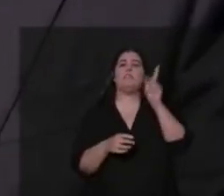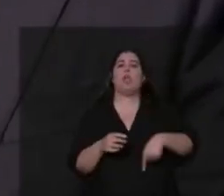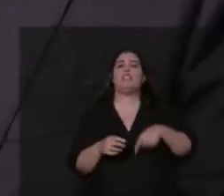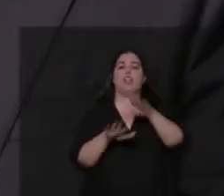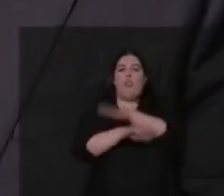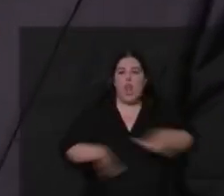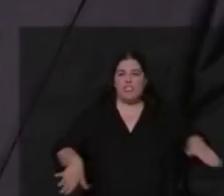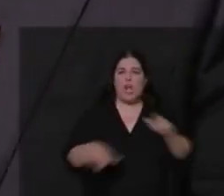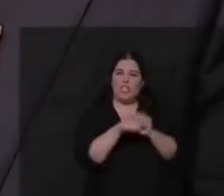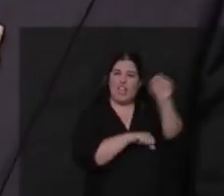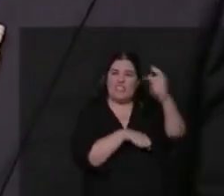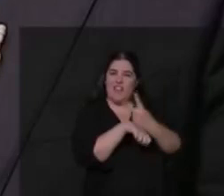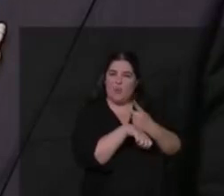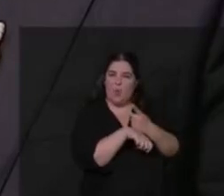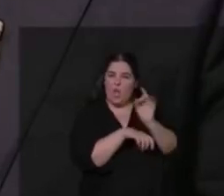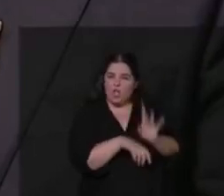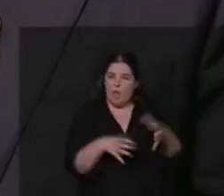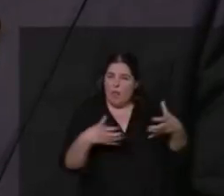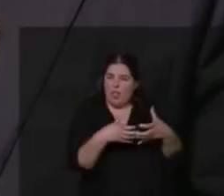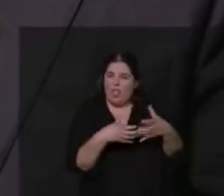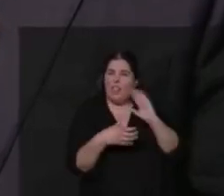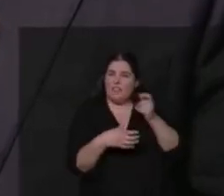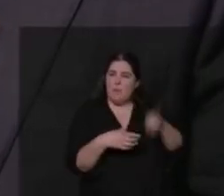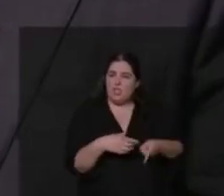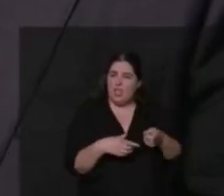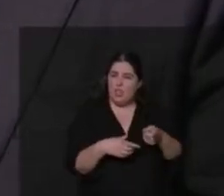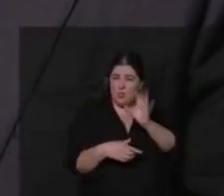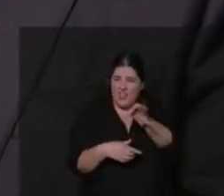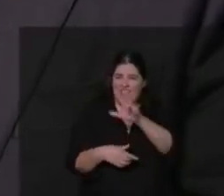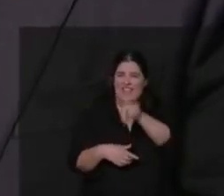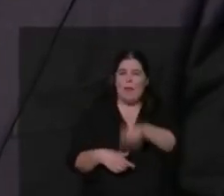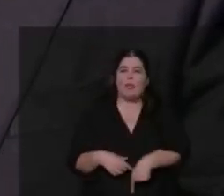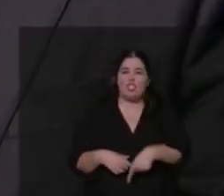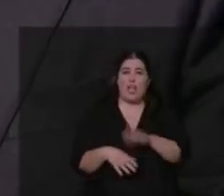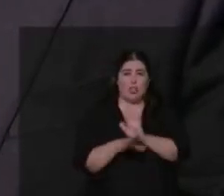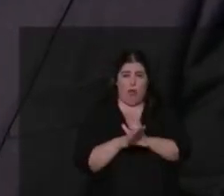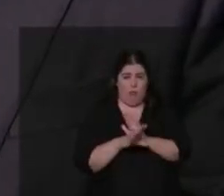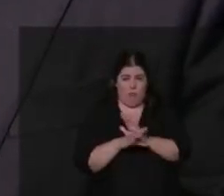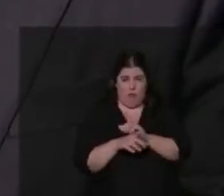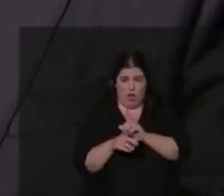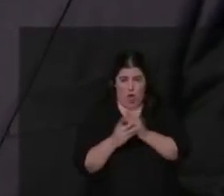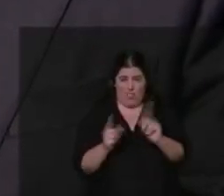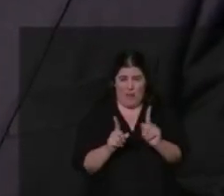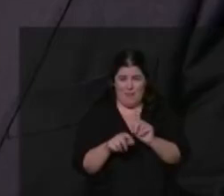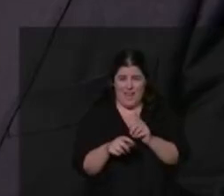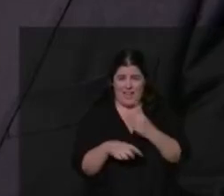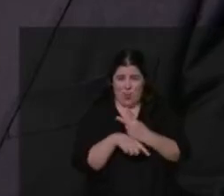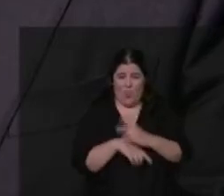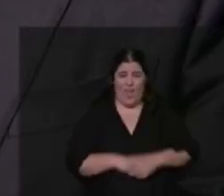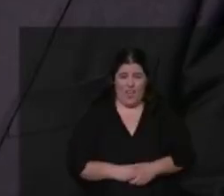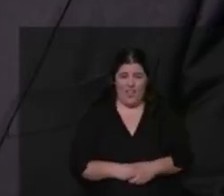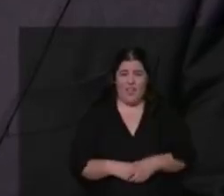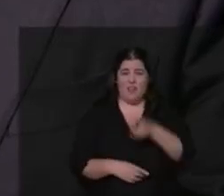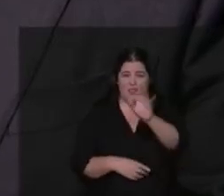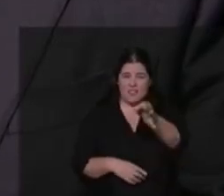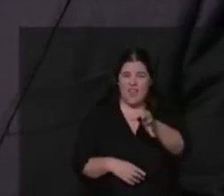termina el secundario en tiempo y forma? ¿Sabía que el 30% directamente no lo termina? ¿Usted sabe,